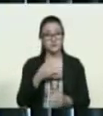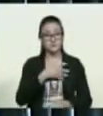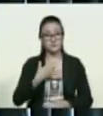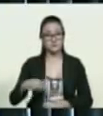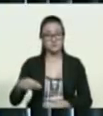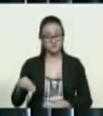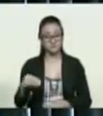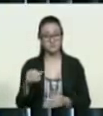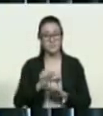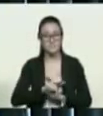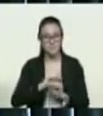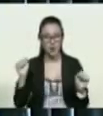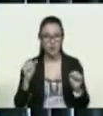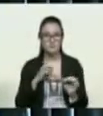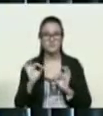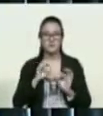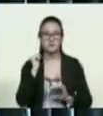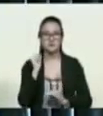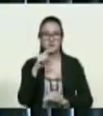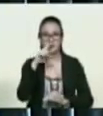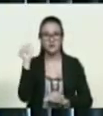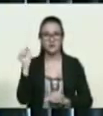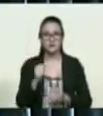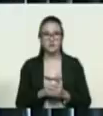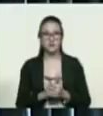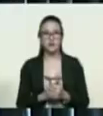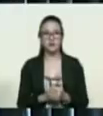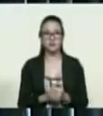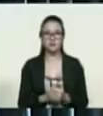presidencial. La onda expansiva